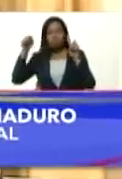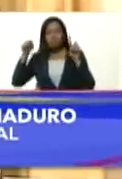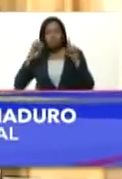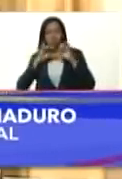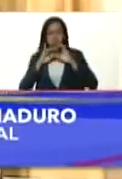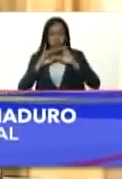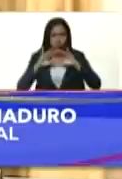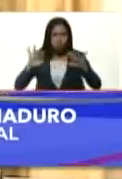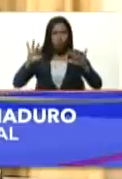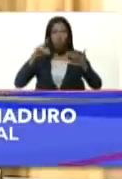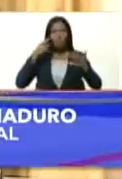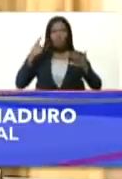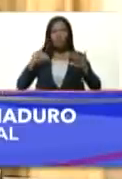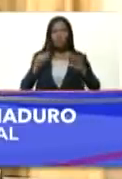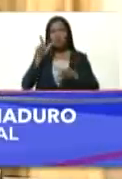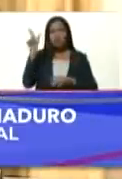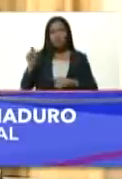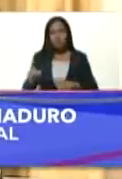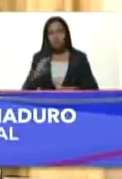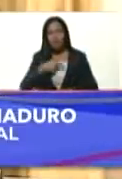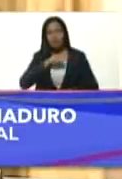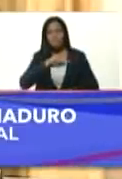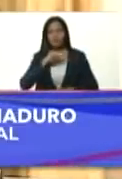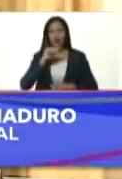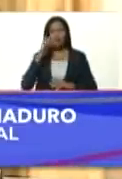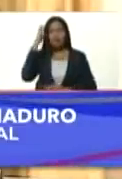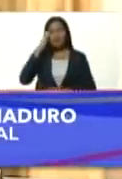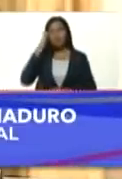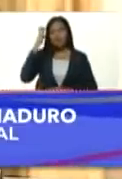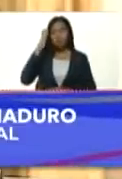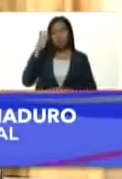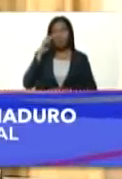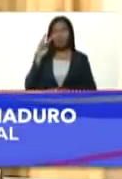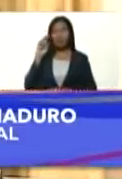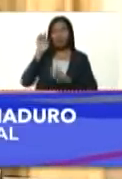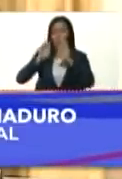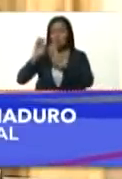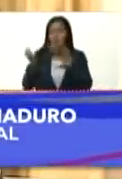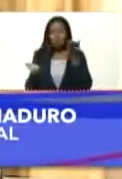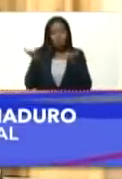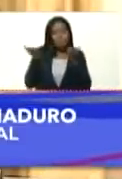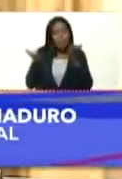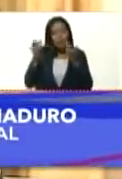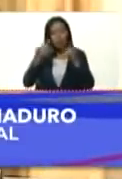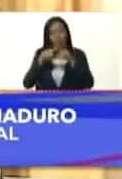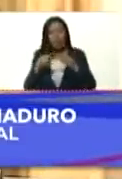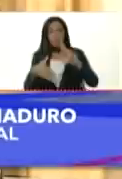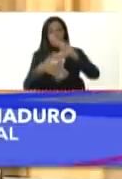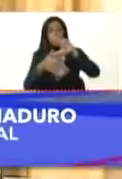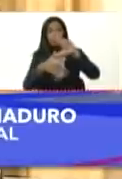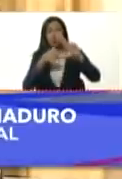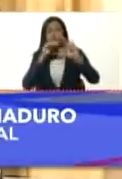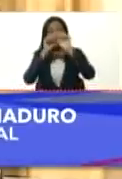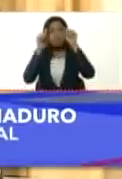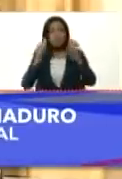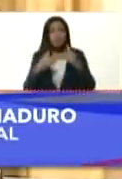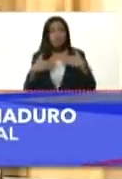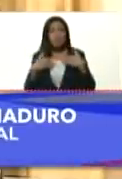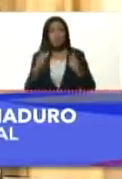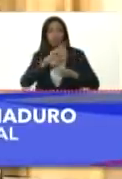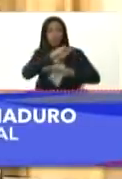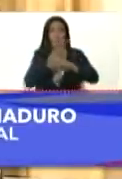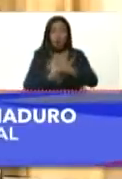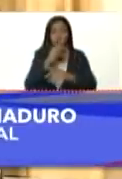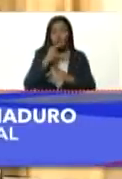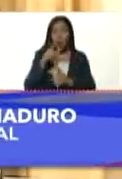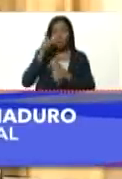hoy contamos en Italia, en España y en toda Europa, en América Latina, que no tenemos sistemas de salud tan poderosos